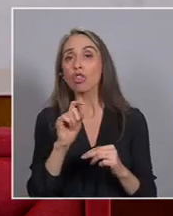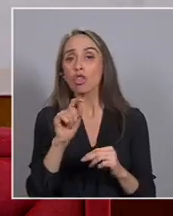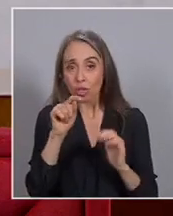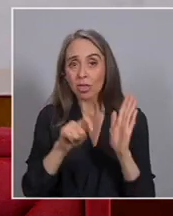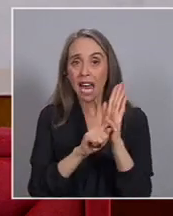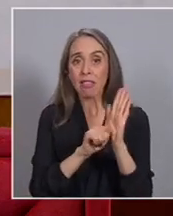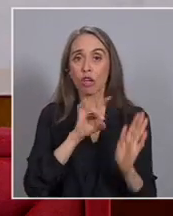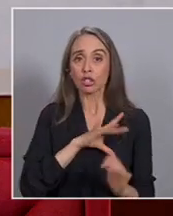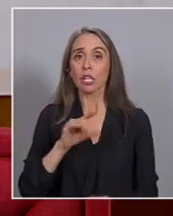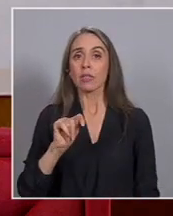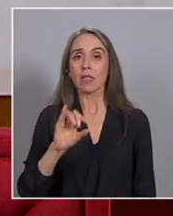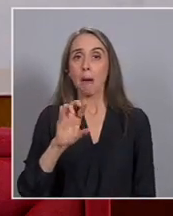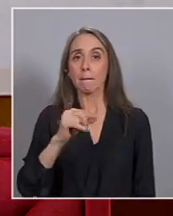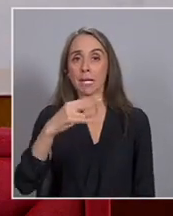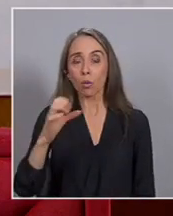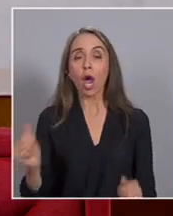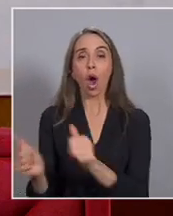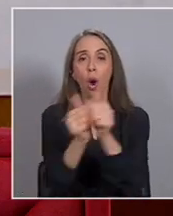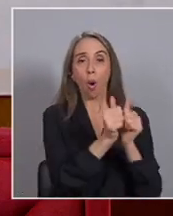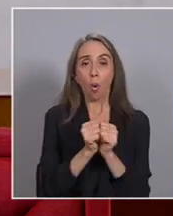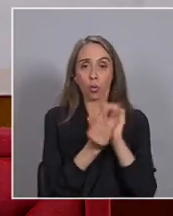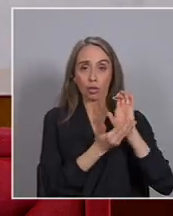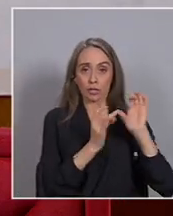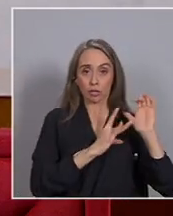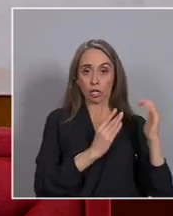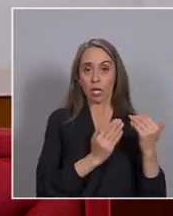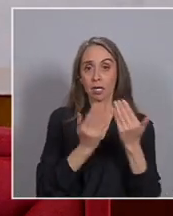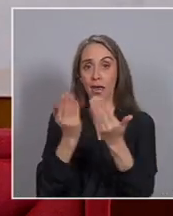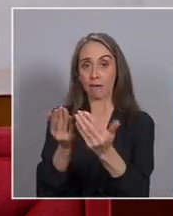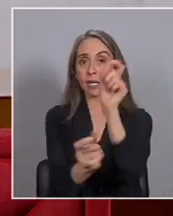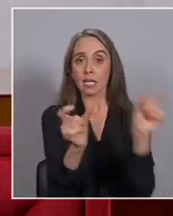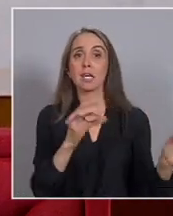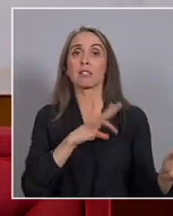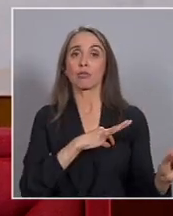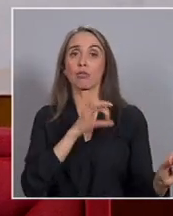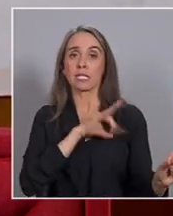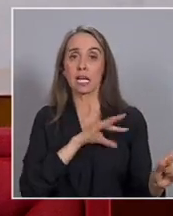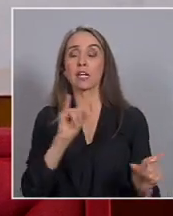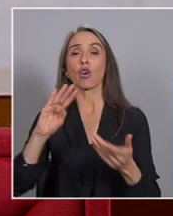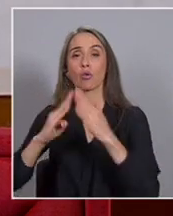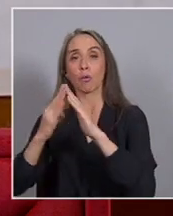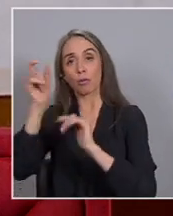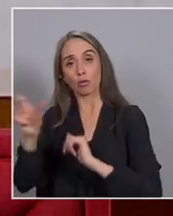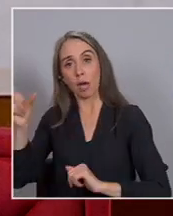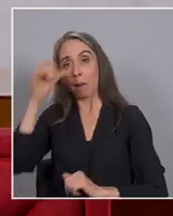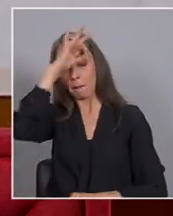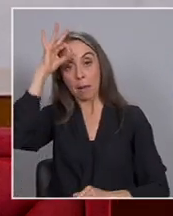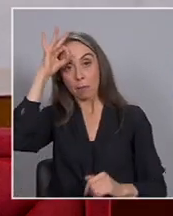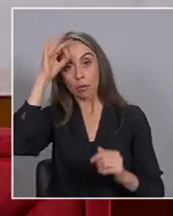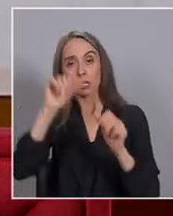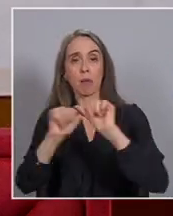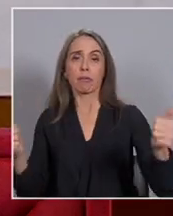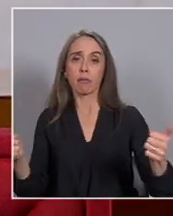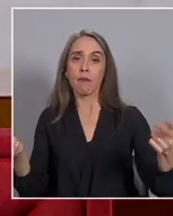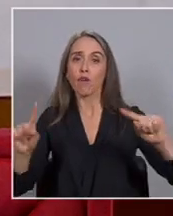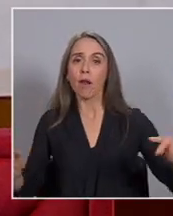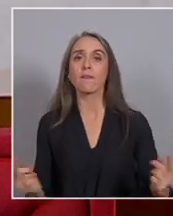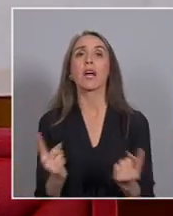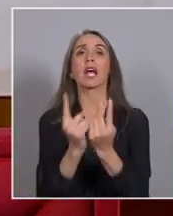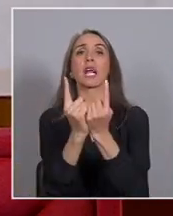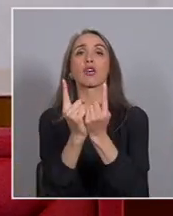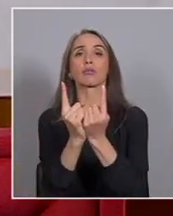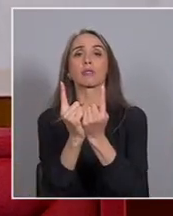podamos en conjunto ofrecerle al pueblo chileno y al pueblo mapuche una reconciliación y un reencuentro.